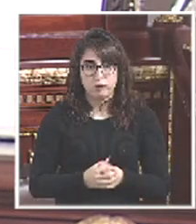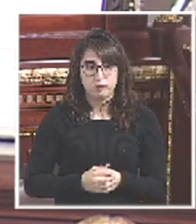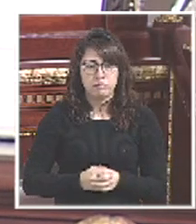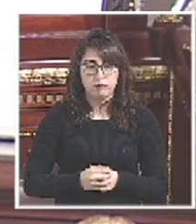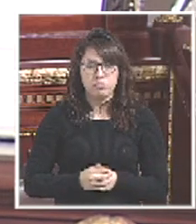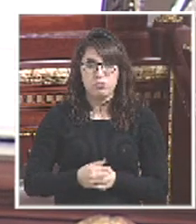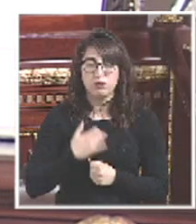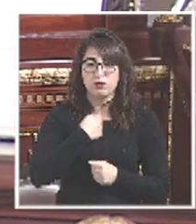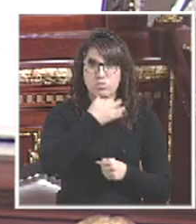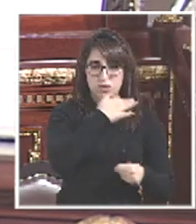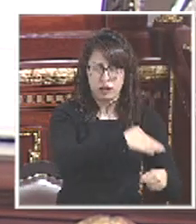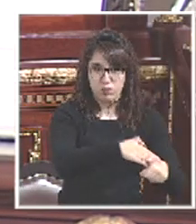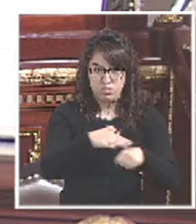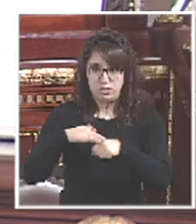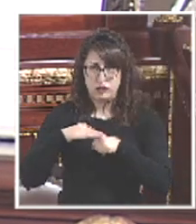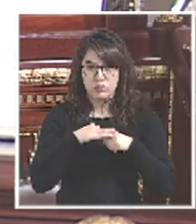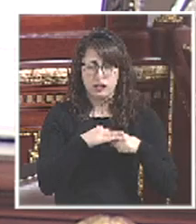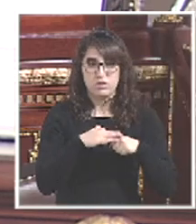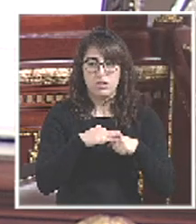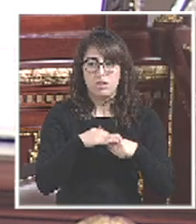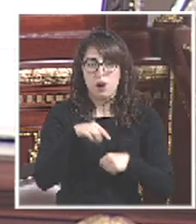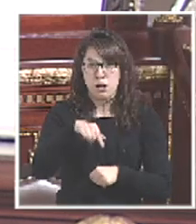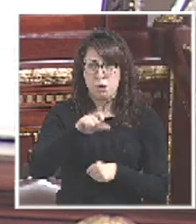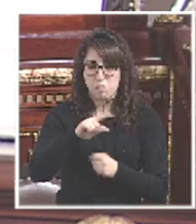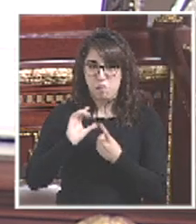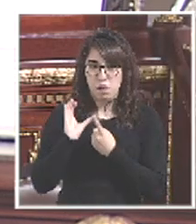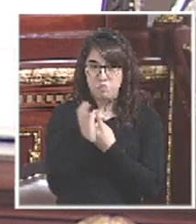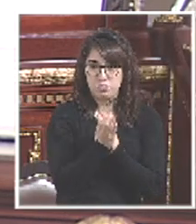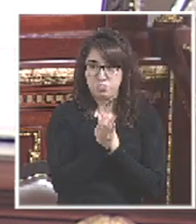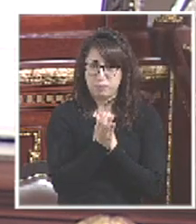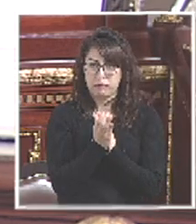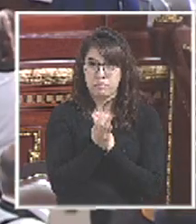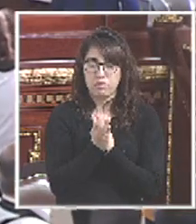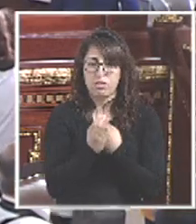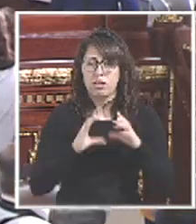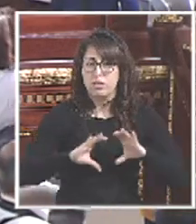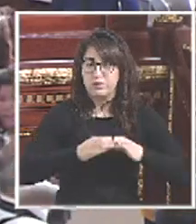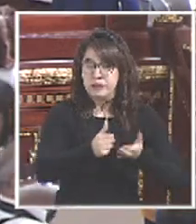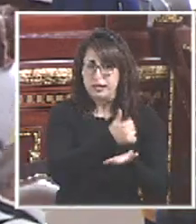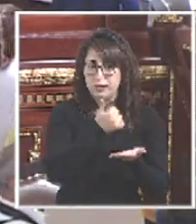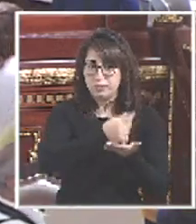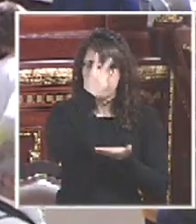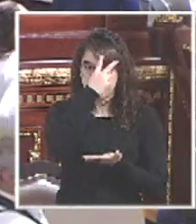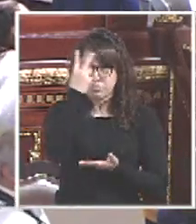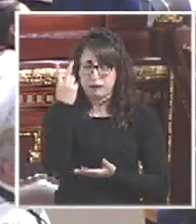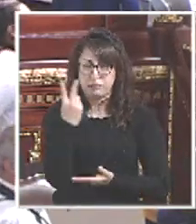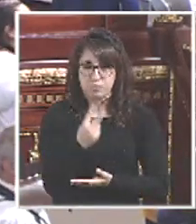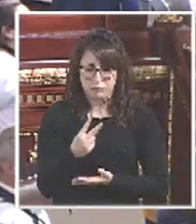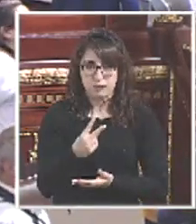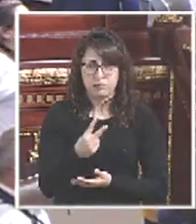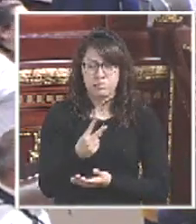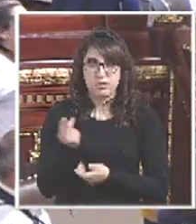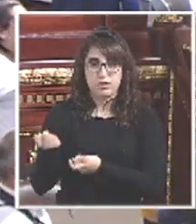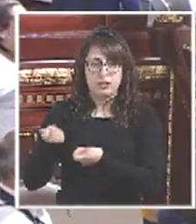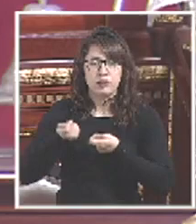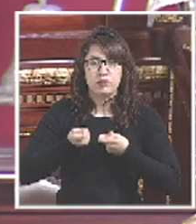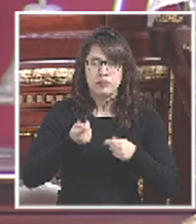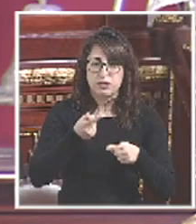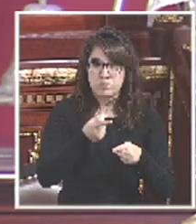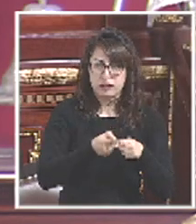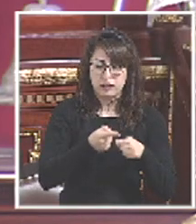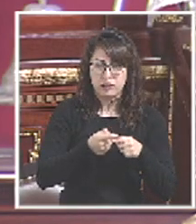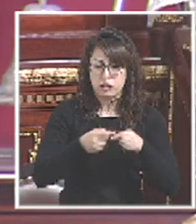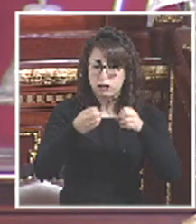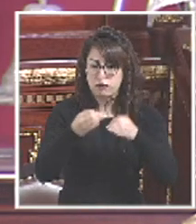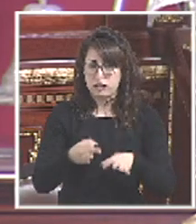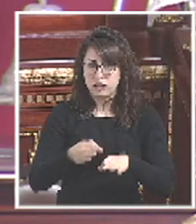Se informa al Pleno de la Comisión Permanente de este Honorable Congreso de la Ciudad de México que se recibió por parte de la